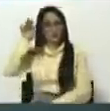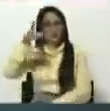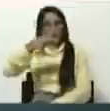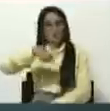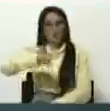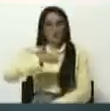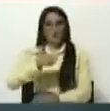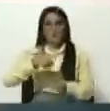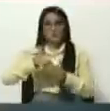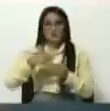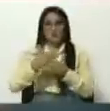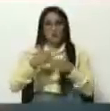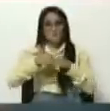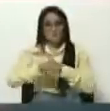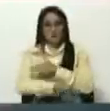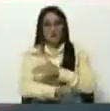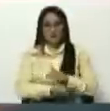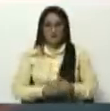parirán.